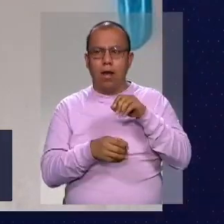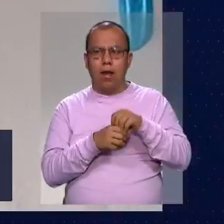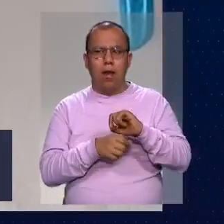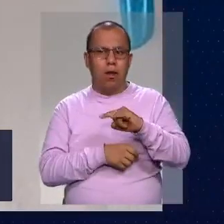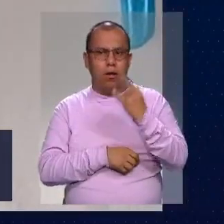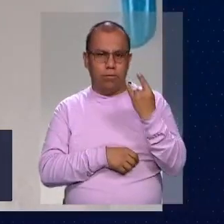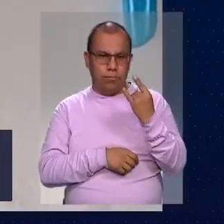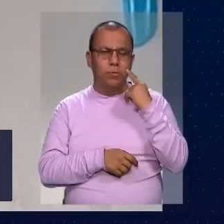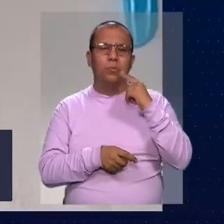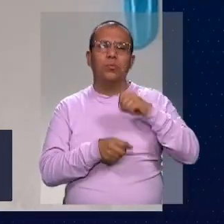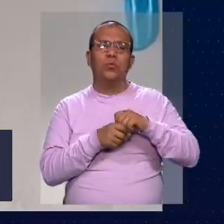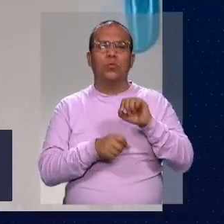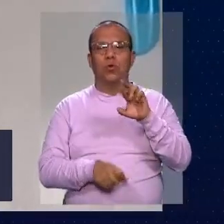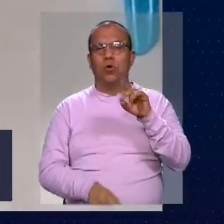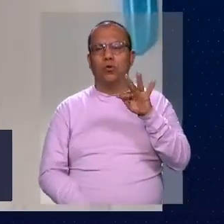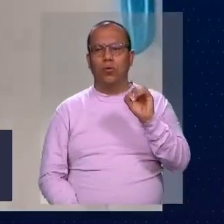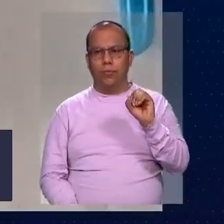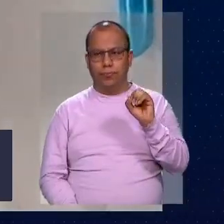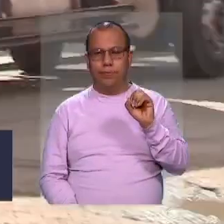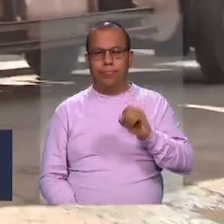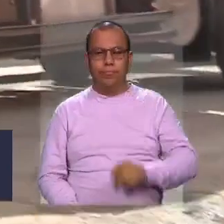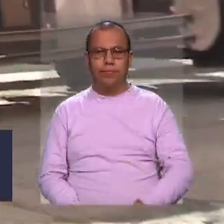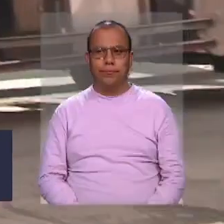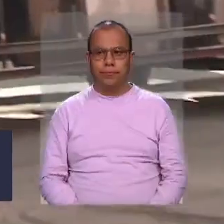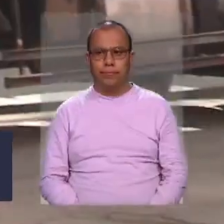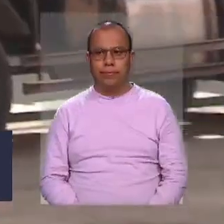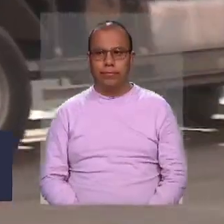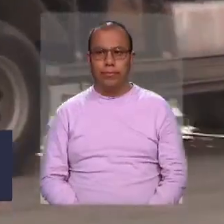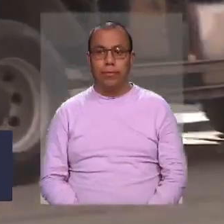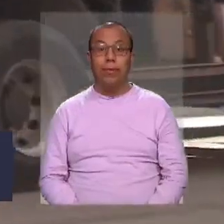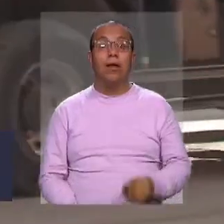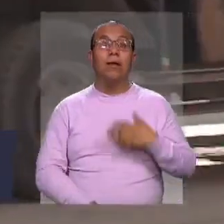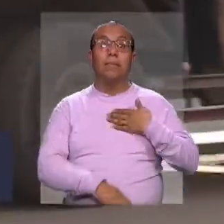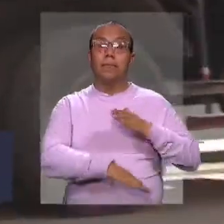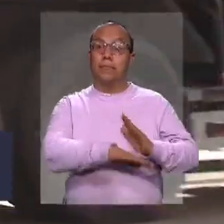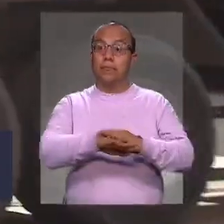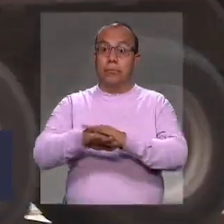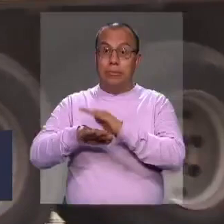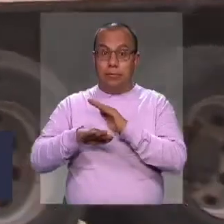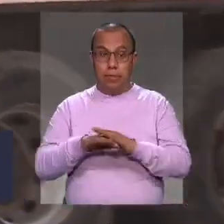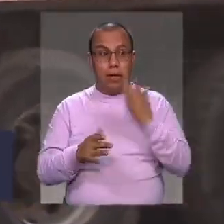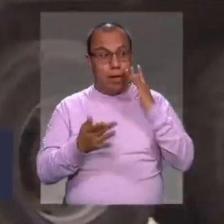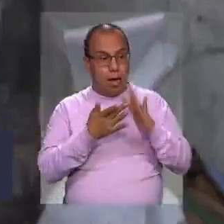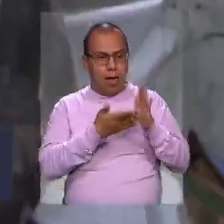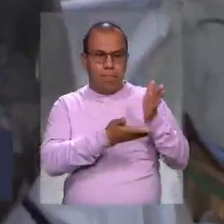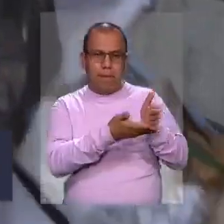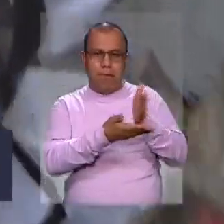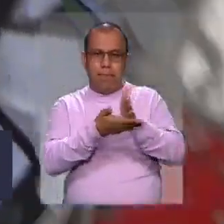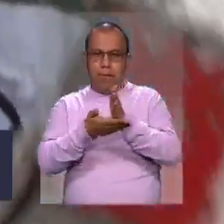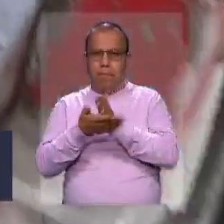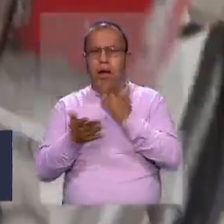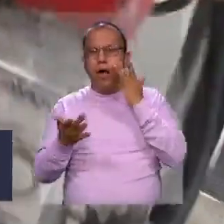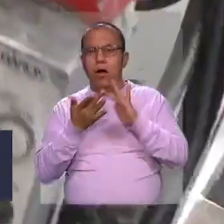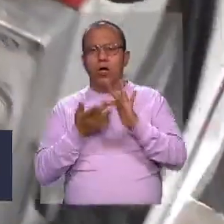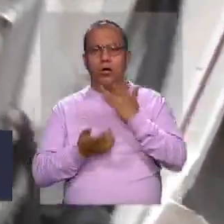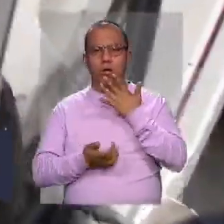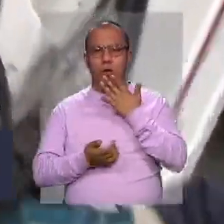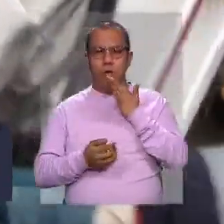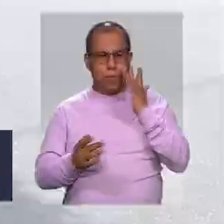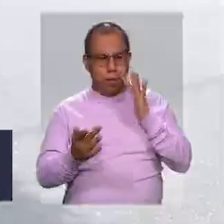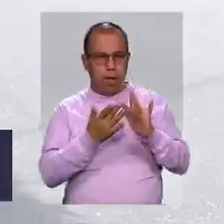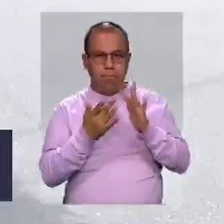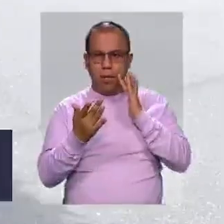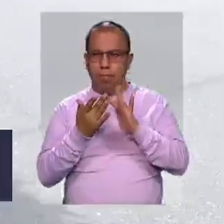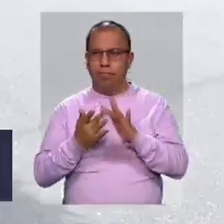que se encuentra roto además se hace un llamado a depositar cada residuo en la bolsa con el color a la que pertenece